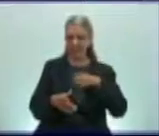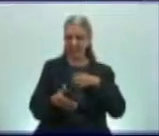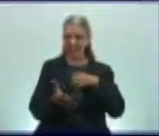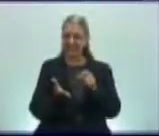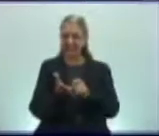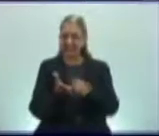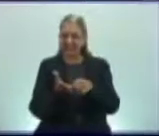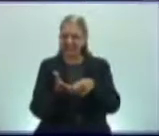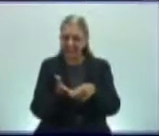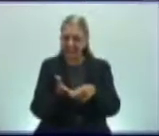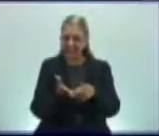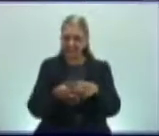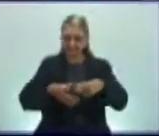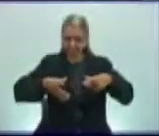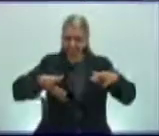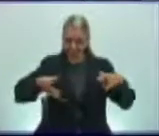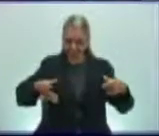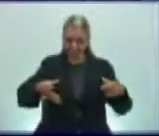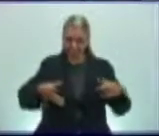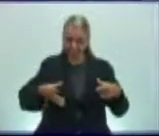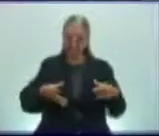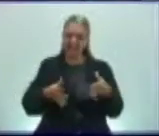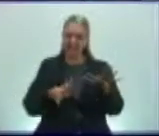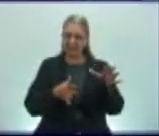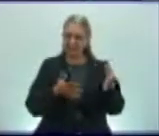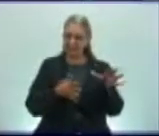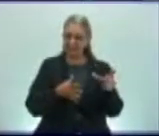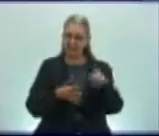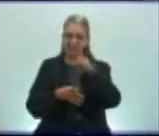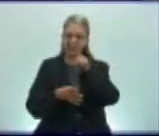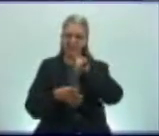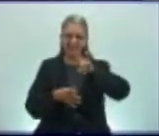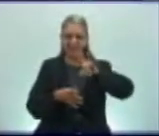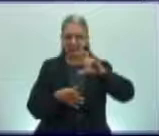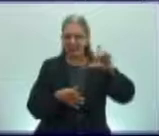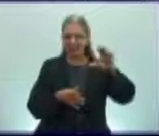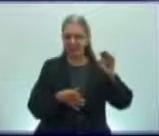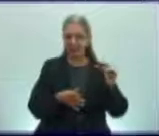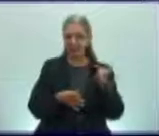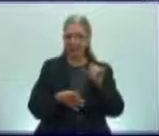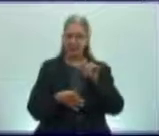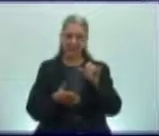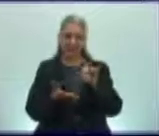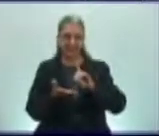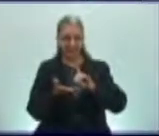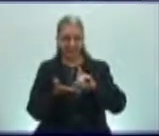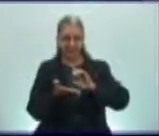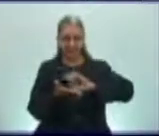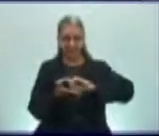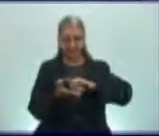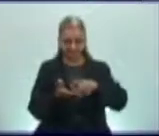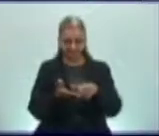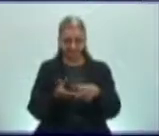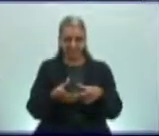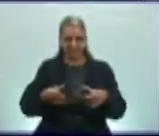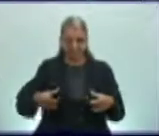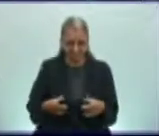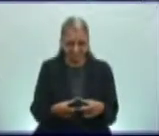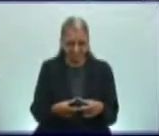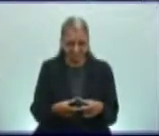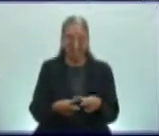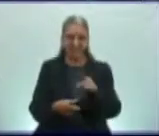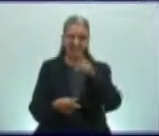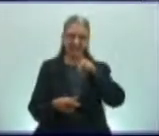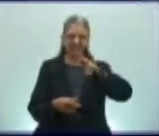del borde superior del plato es de aproximadamente 19 centímetros y el diámetro del borde inferior de